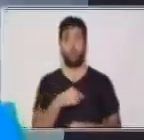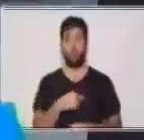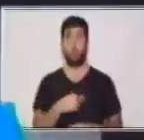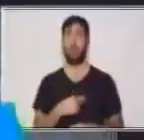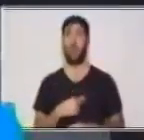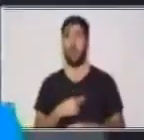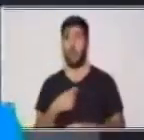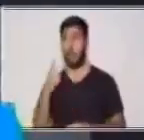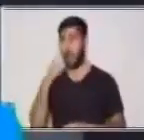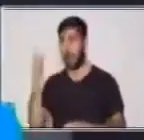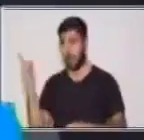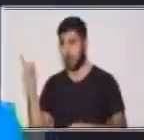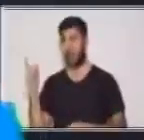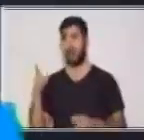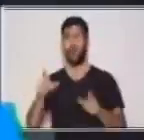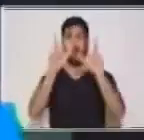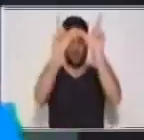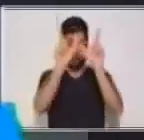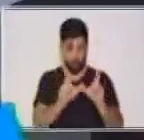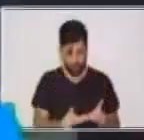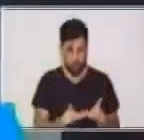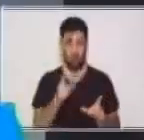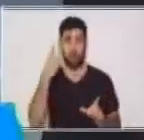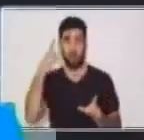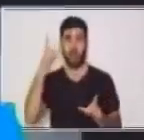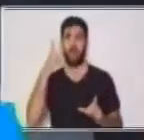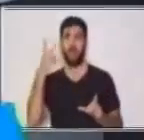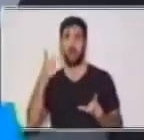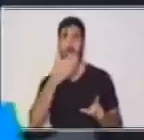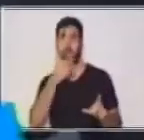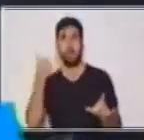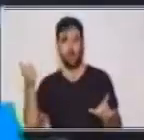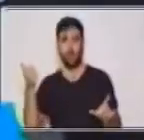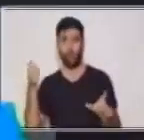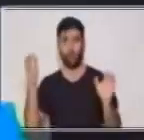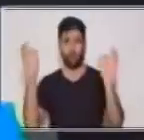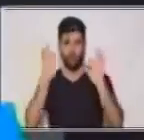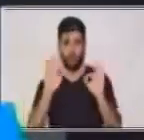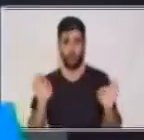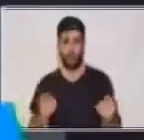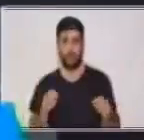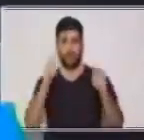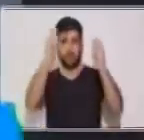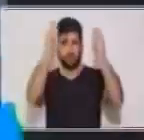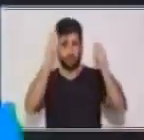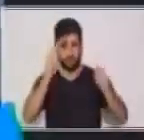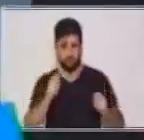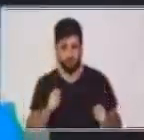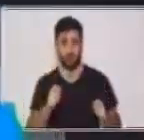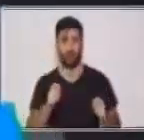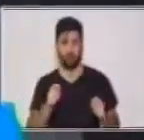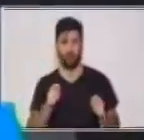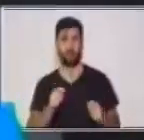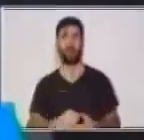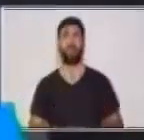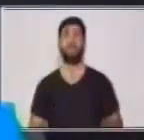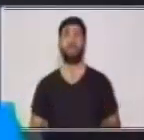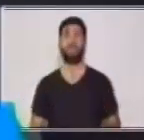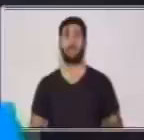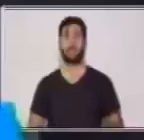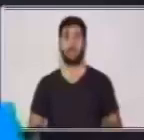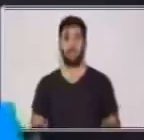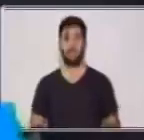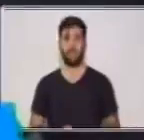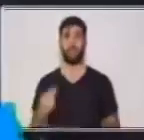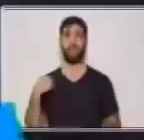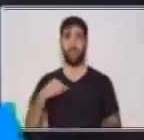esta parte de acá, la corremos para acá para poderla ver sola de una manera independiente al plano.